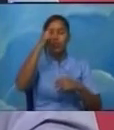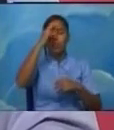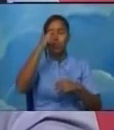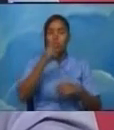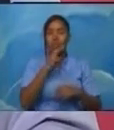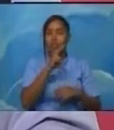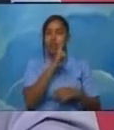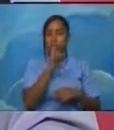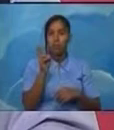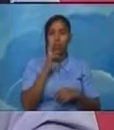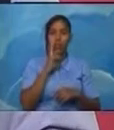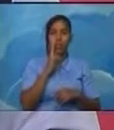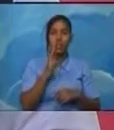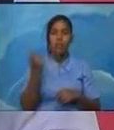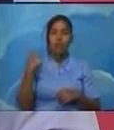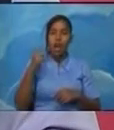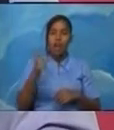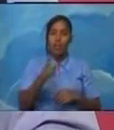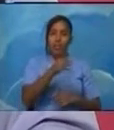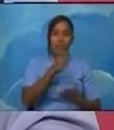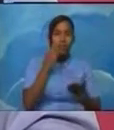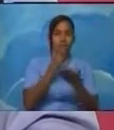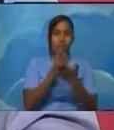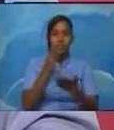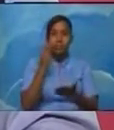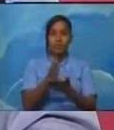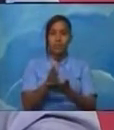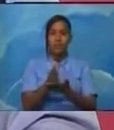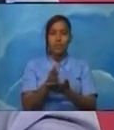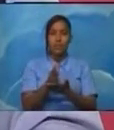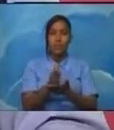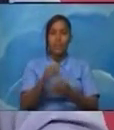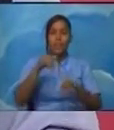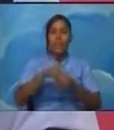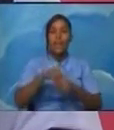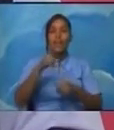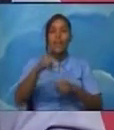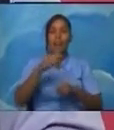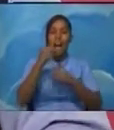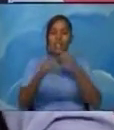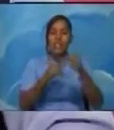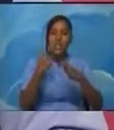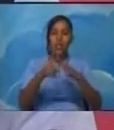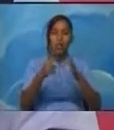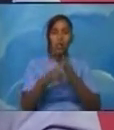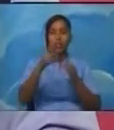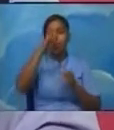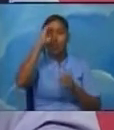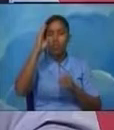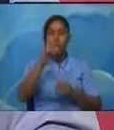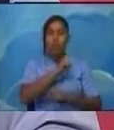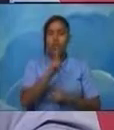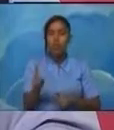madre. Entonces, hay gente que se empeña en hacer cosas que no, que ya Dios